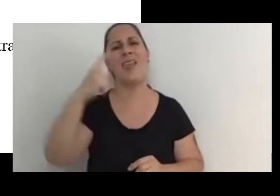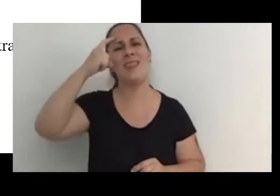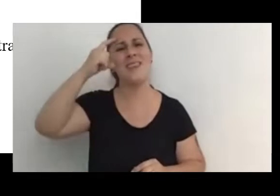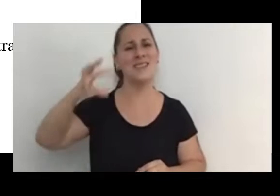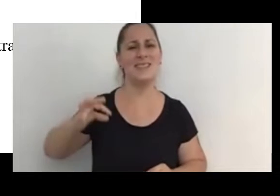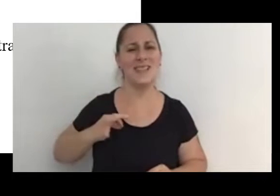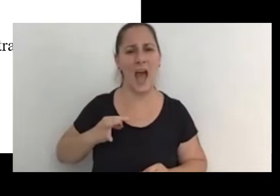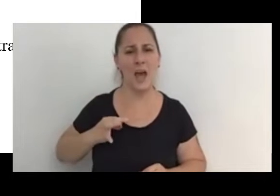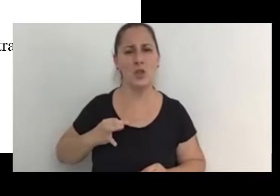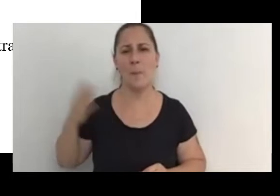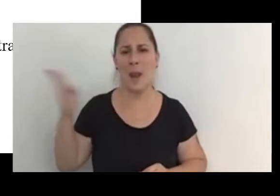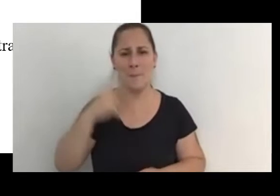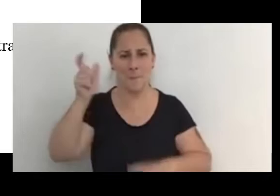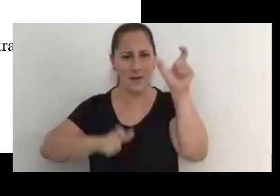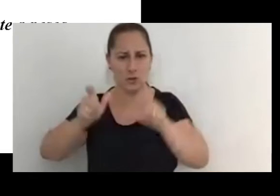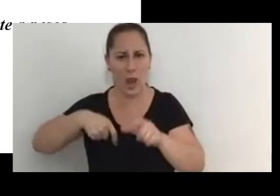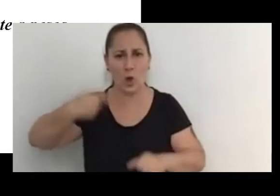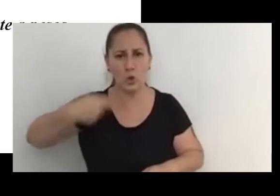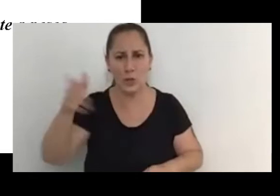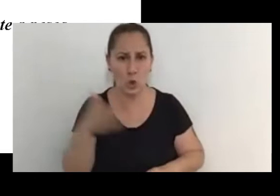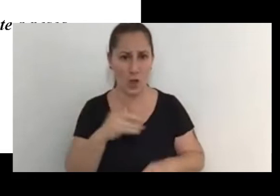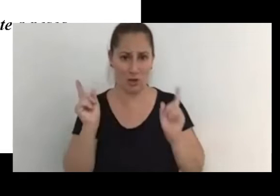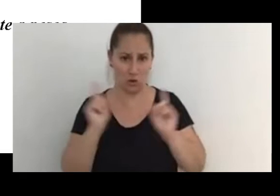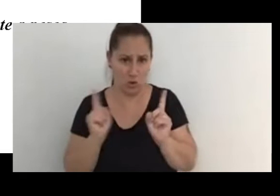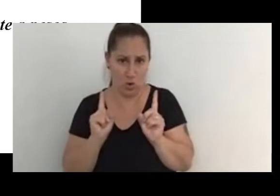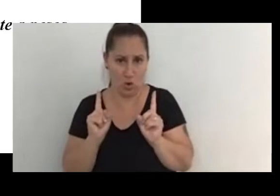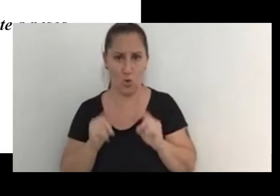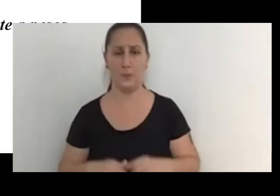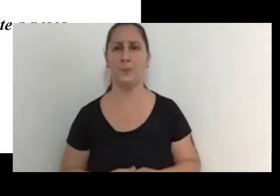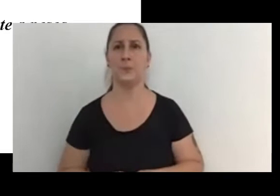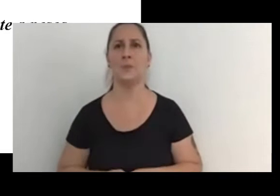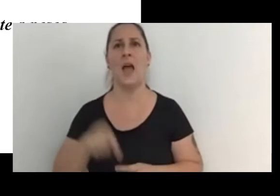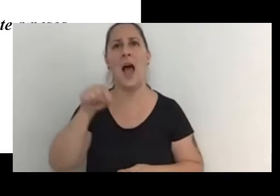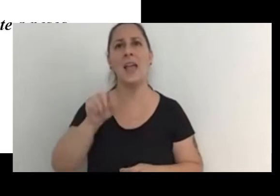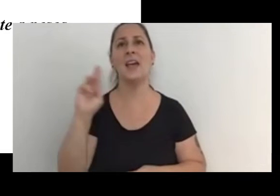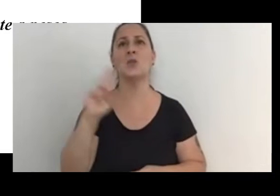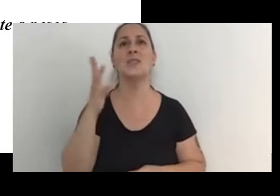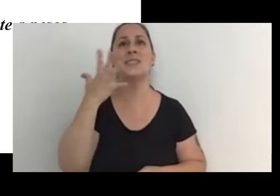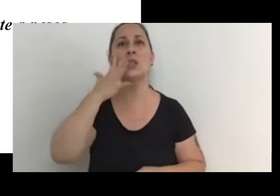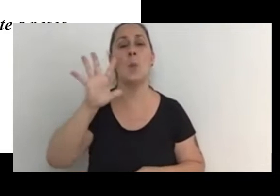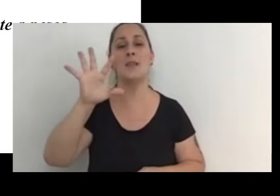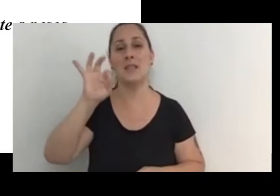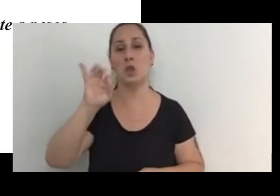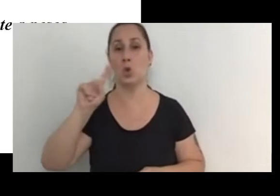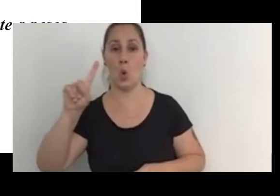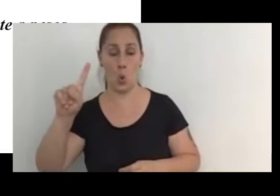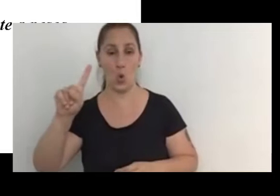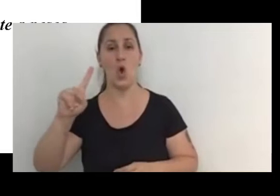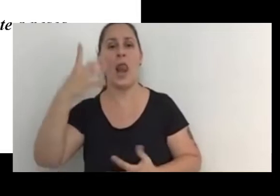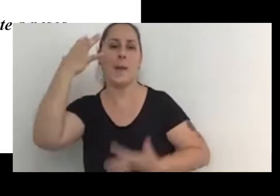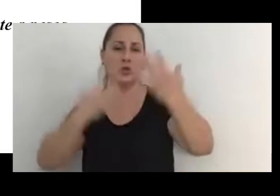todo contribuyente, y acá esto lo vamos a ver con la resolución 5.101, que la vamos a analizar